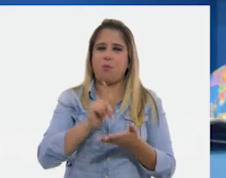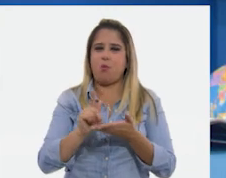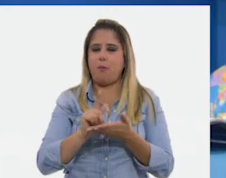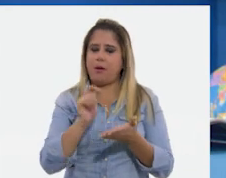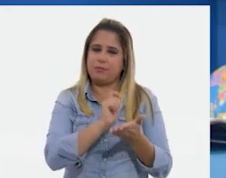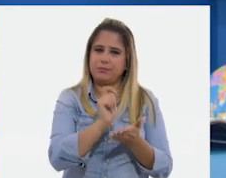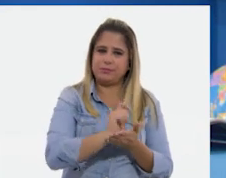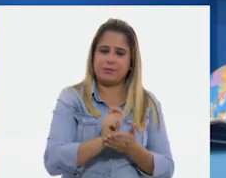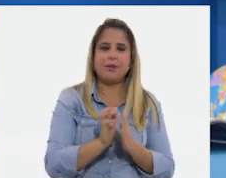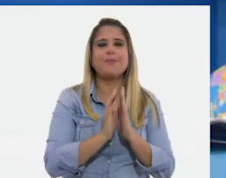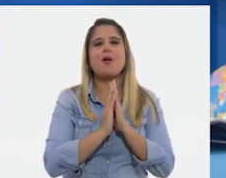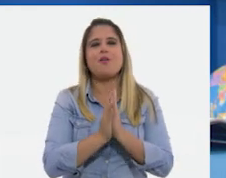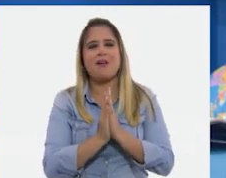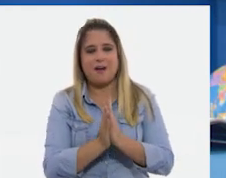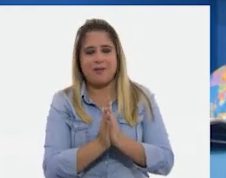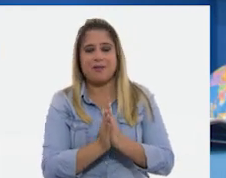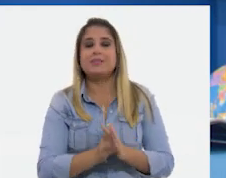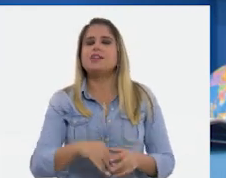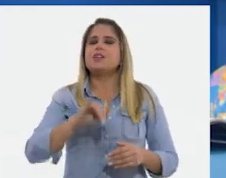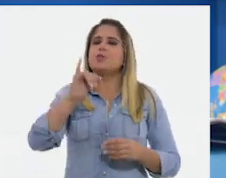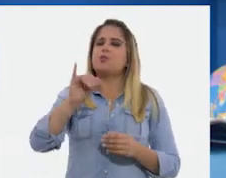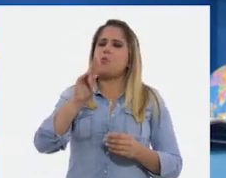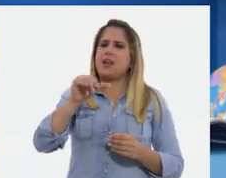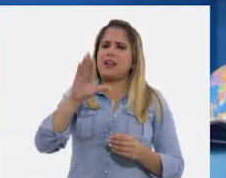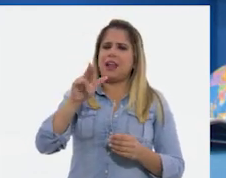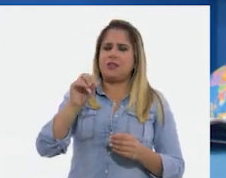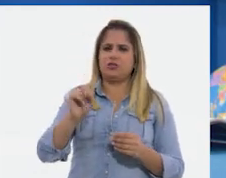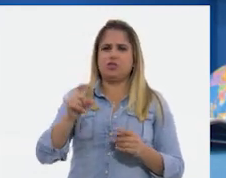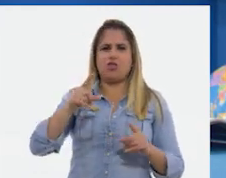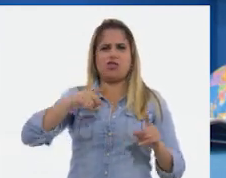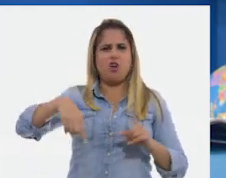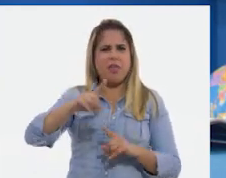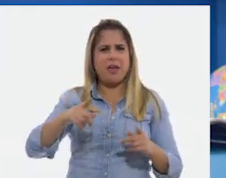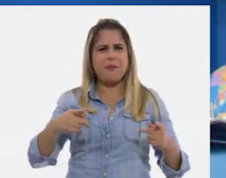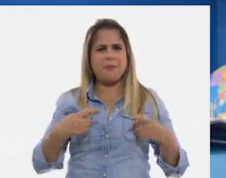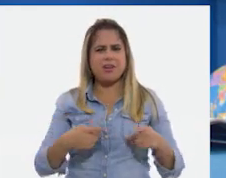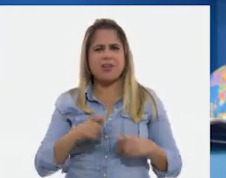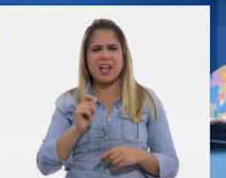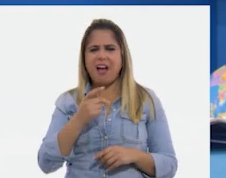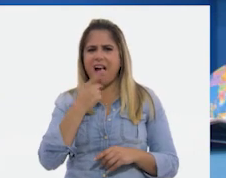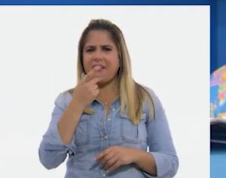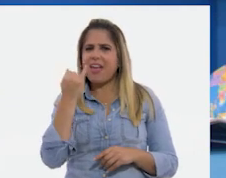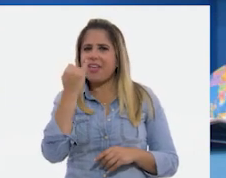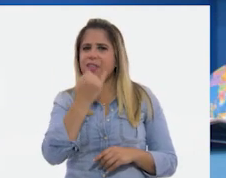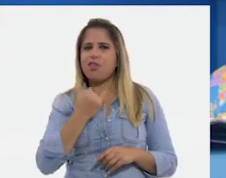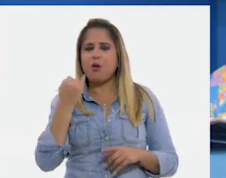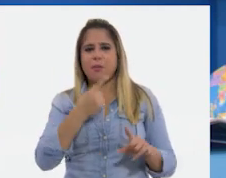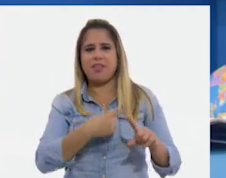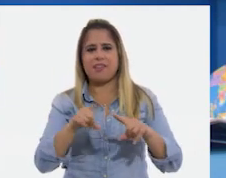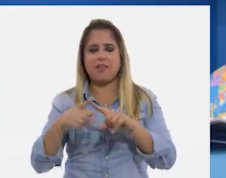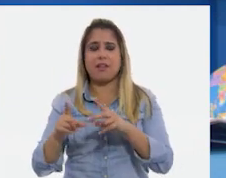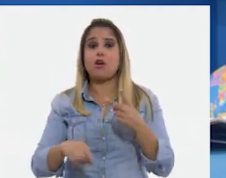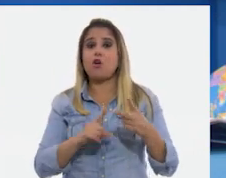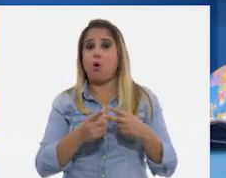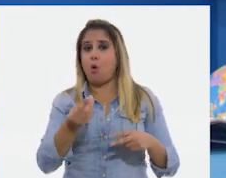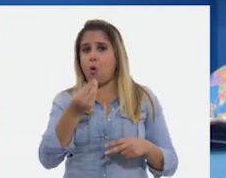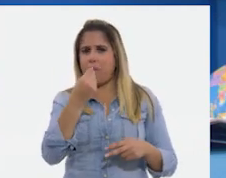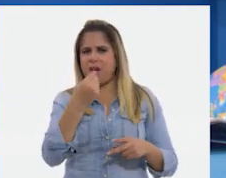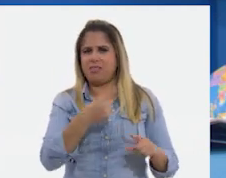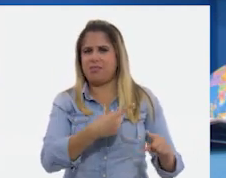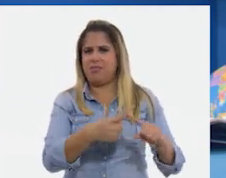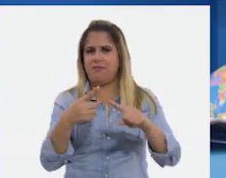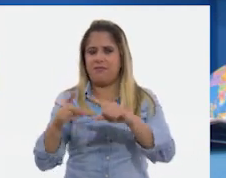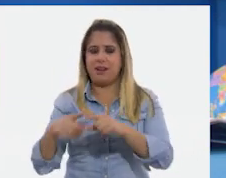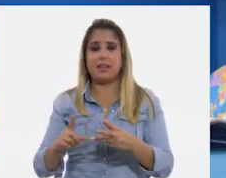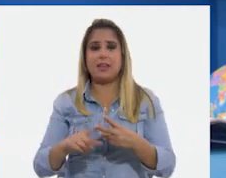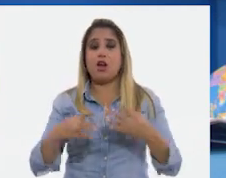favor. Juan Carlos, todas las personas hablamos un idioma. Comemos ciertos alimentos.